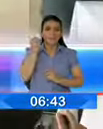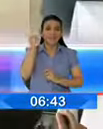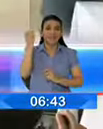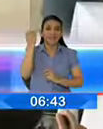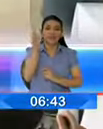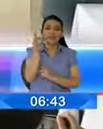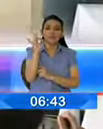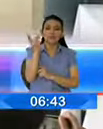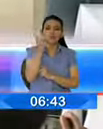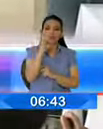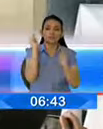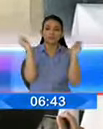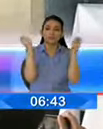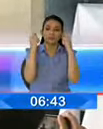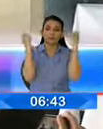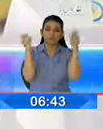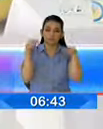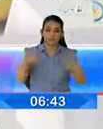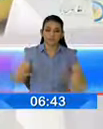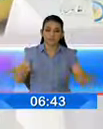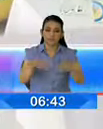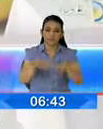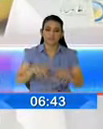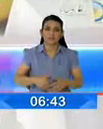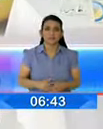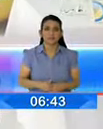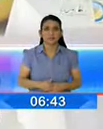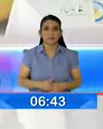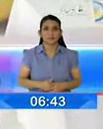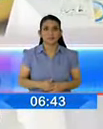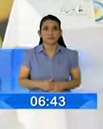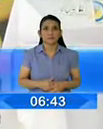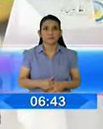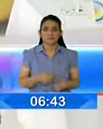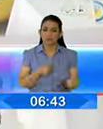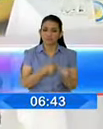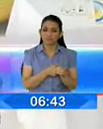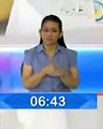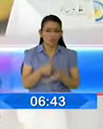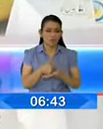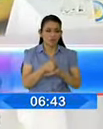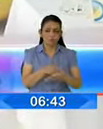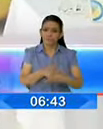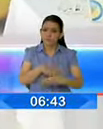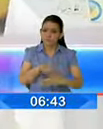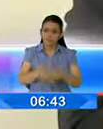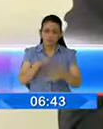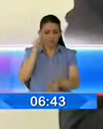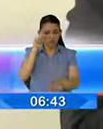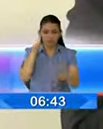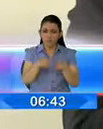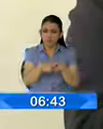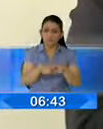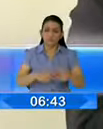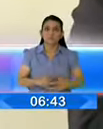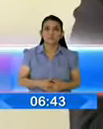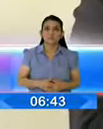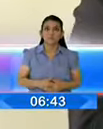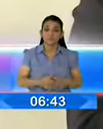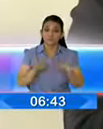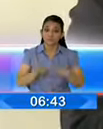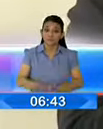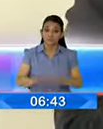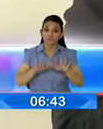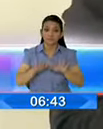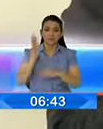18 fundaciones de la sociedad civil. Toda nuestra ayuda y por supuesto que firmaremos el Acuerdo contra el Cáncer. En este mismo lugar, Moreno